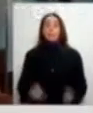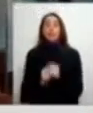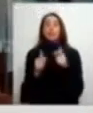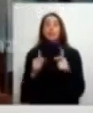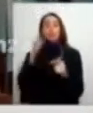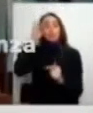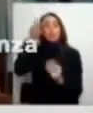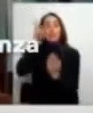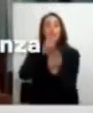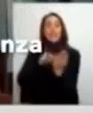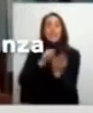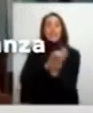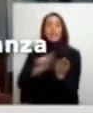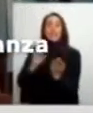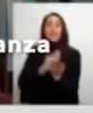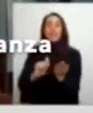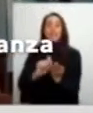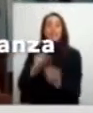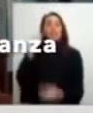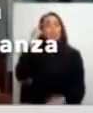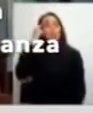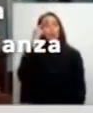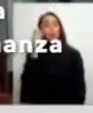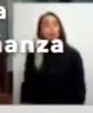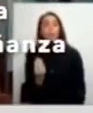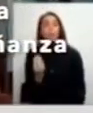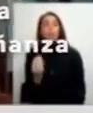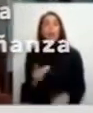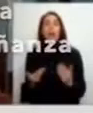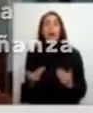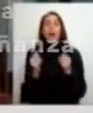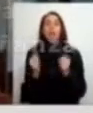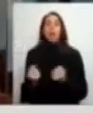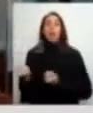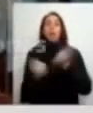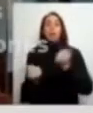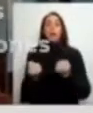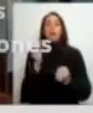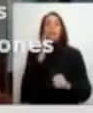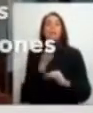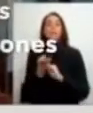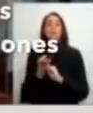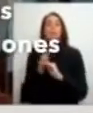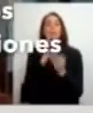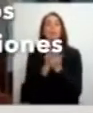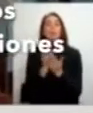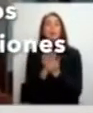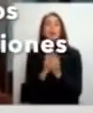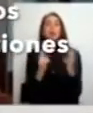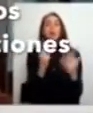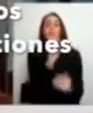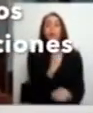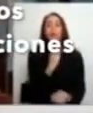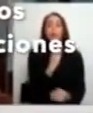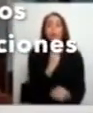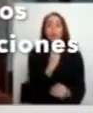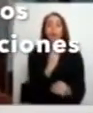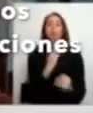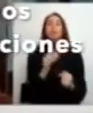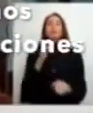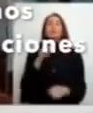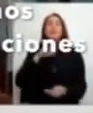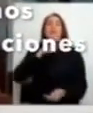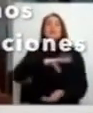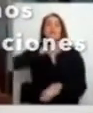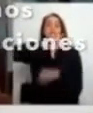así que me parece muy bien que ahora se pueda manejar sin el requisito enseñanza porque si le hemos entregado los destinos del país la